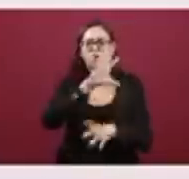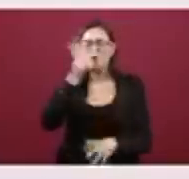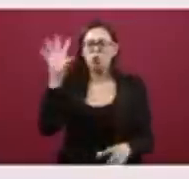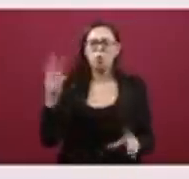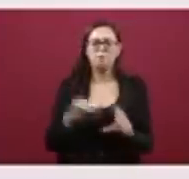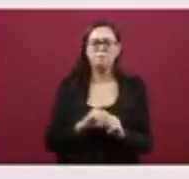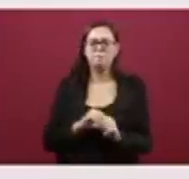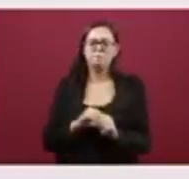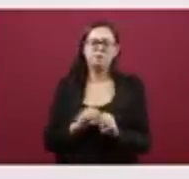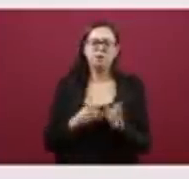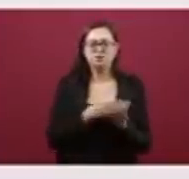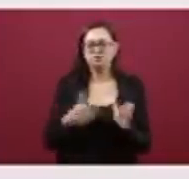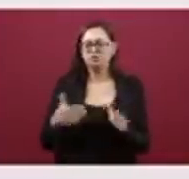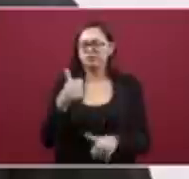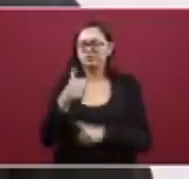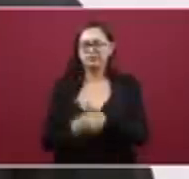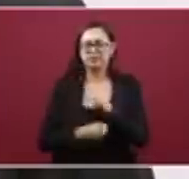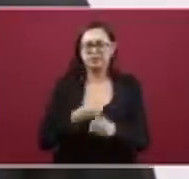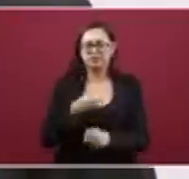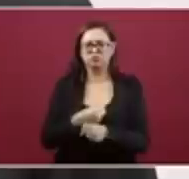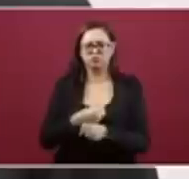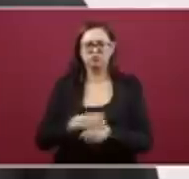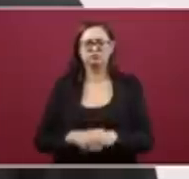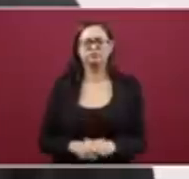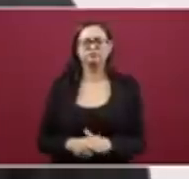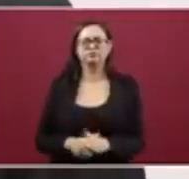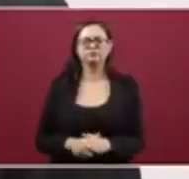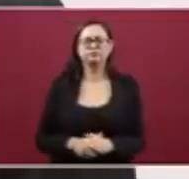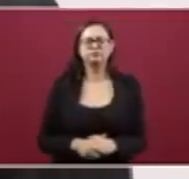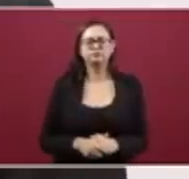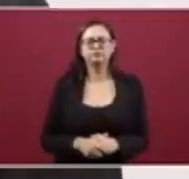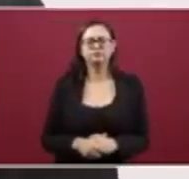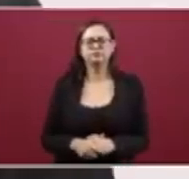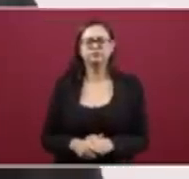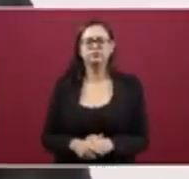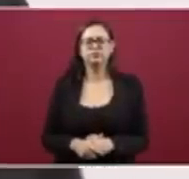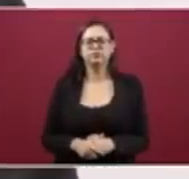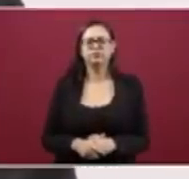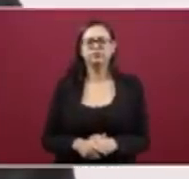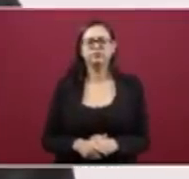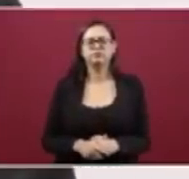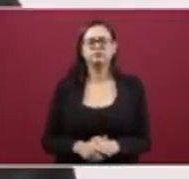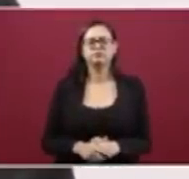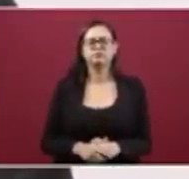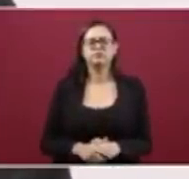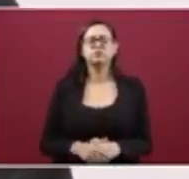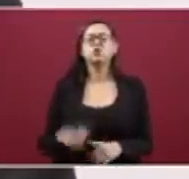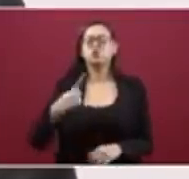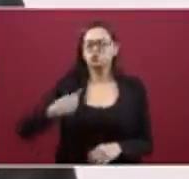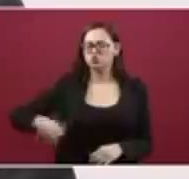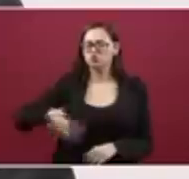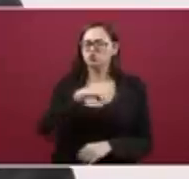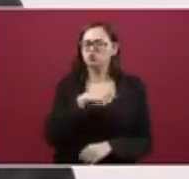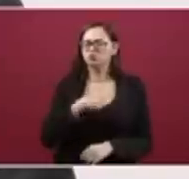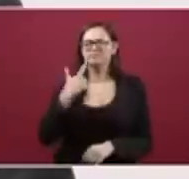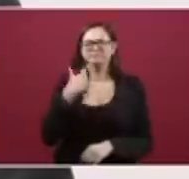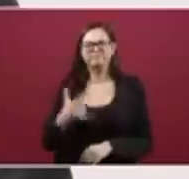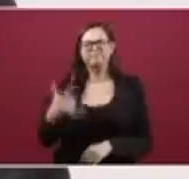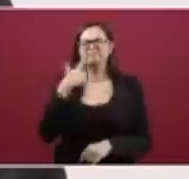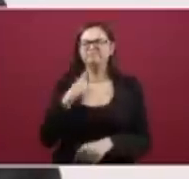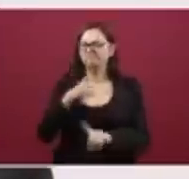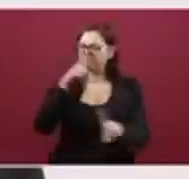el sexenio estamos empeñados en establecer un auténtico estado de derecho